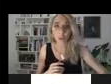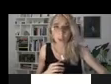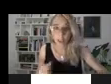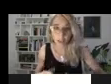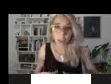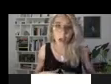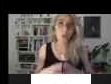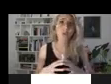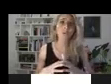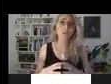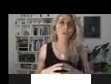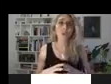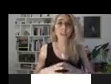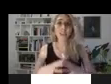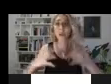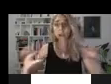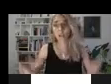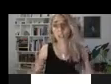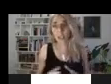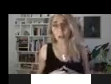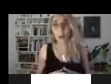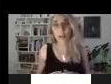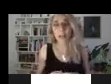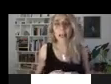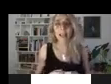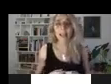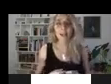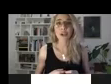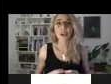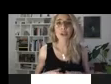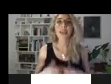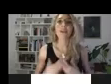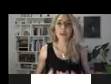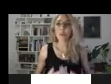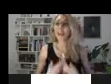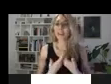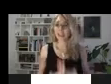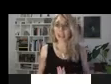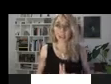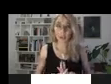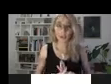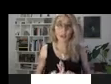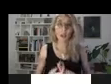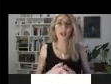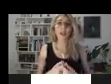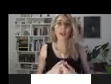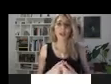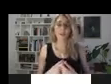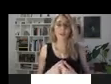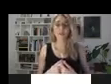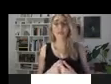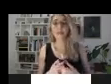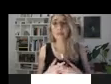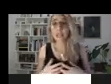o ilustrar una situación en la cual debemos plantearnos